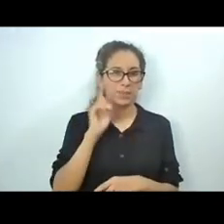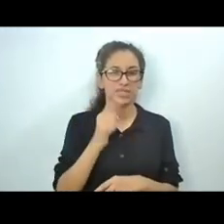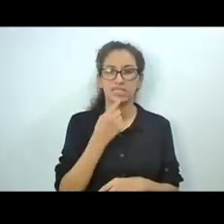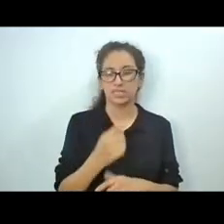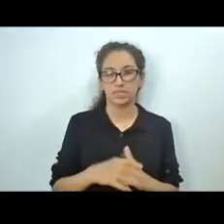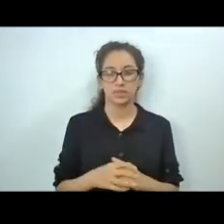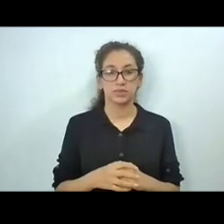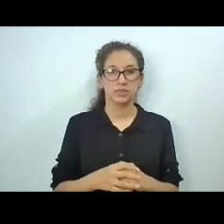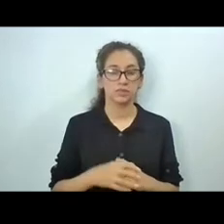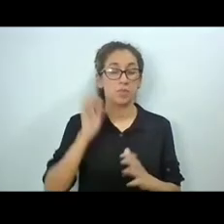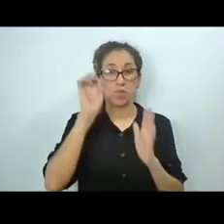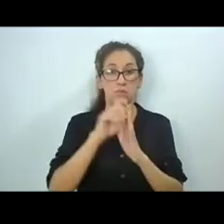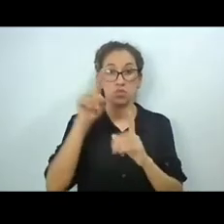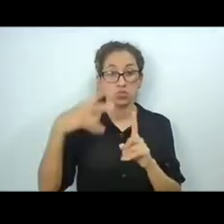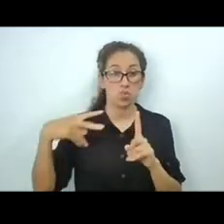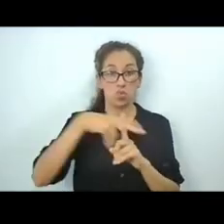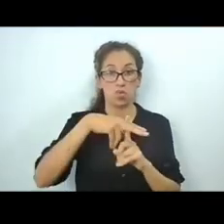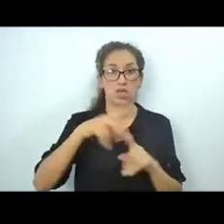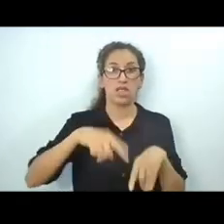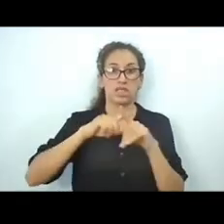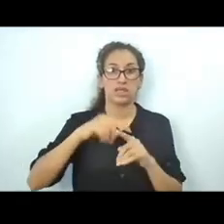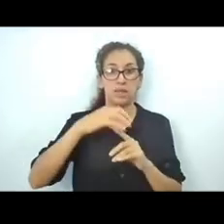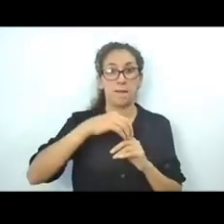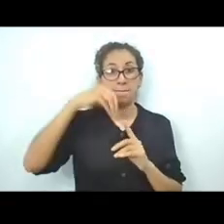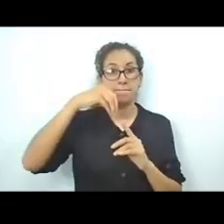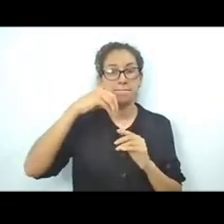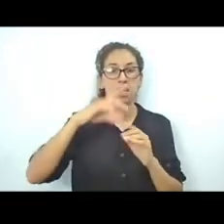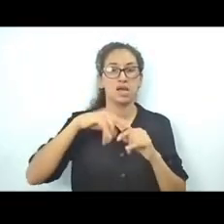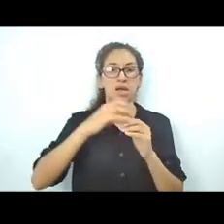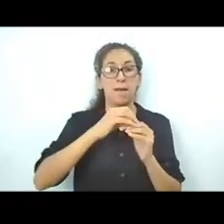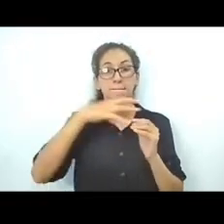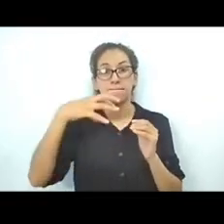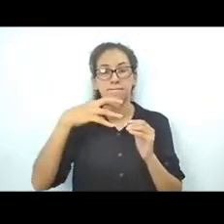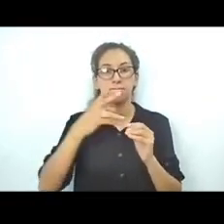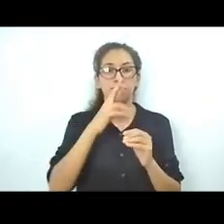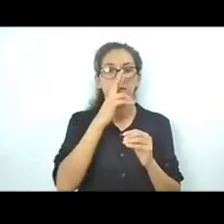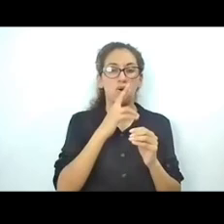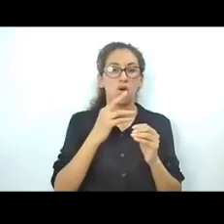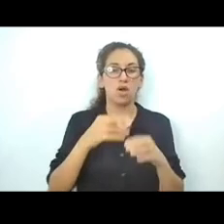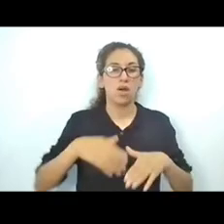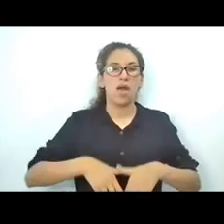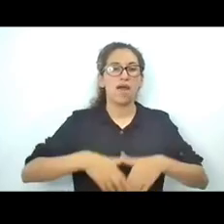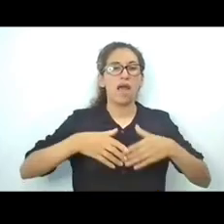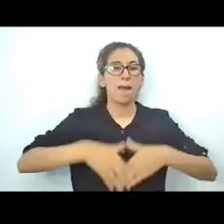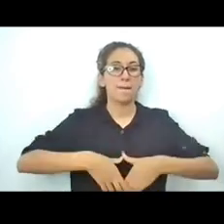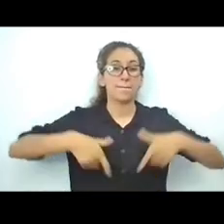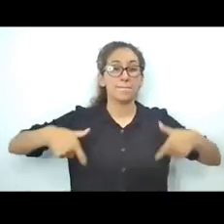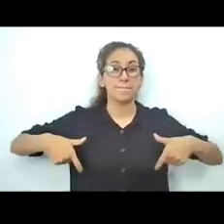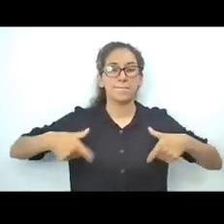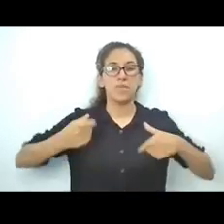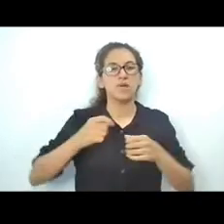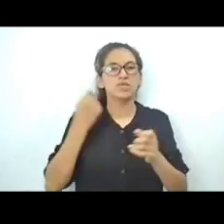sea, si está circuncidado, el pene de repente, que el glande se expone más y ese rozar con la truza va a hacer